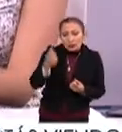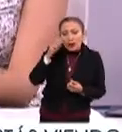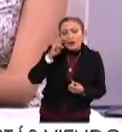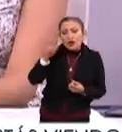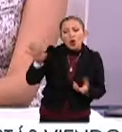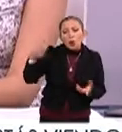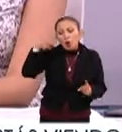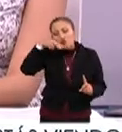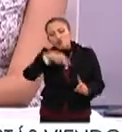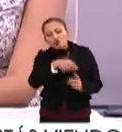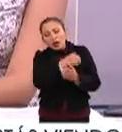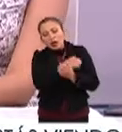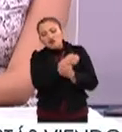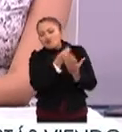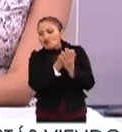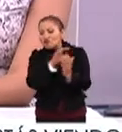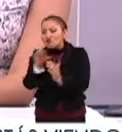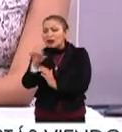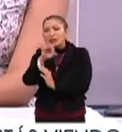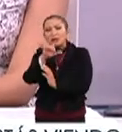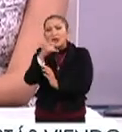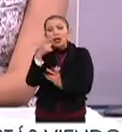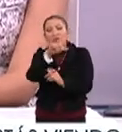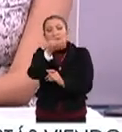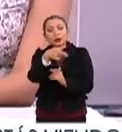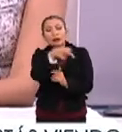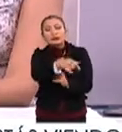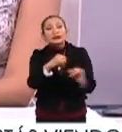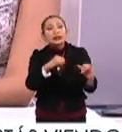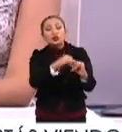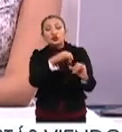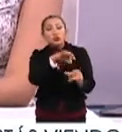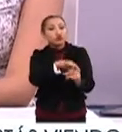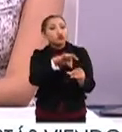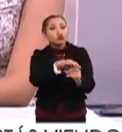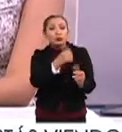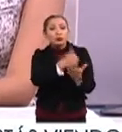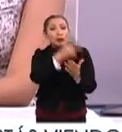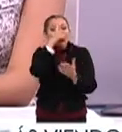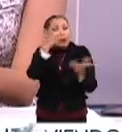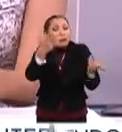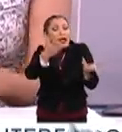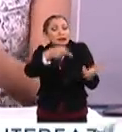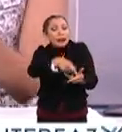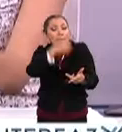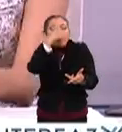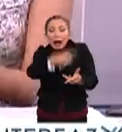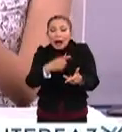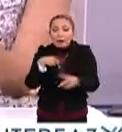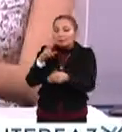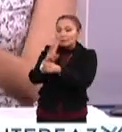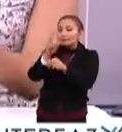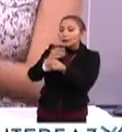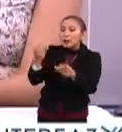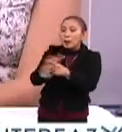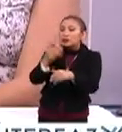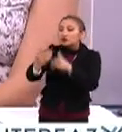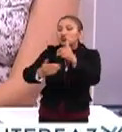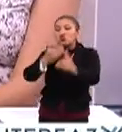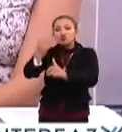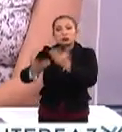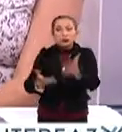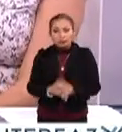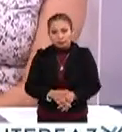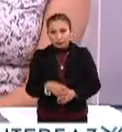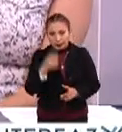cómo se enfoca la educación cívica, ¿cuál es el papel que va a tomar el Instituto Electoral de la Ciudad de México para darle seguimiento a estas estrategias